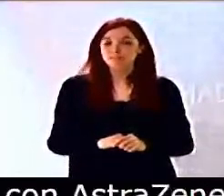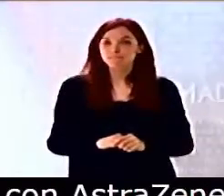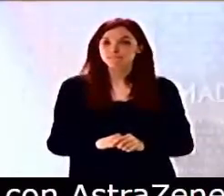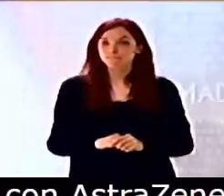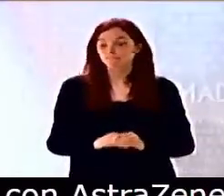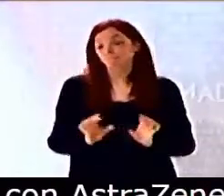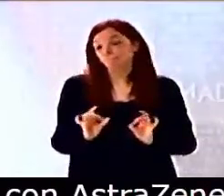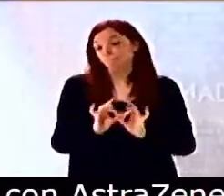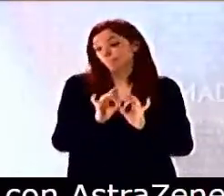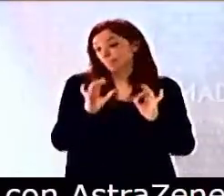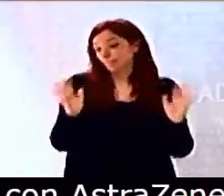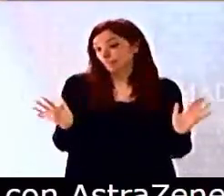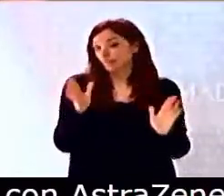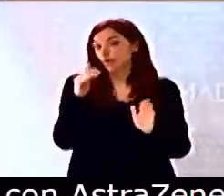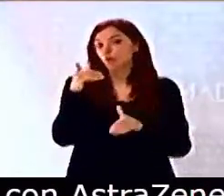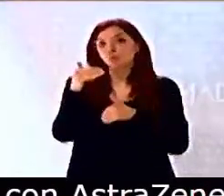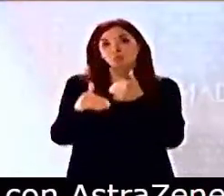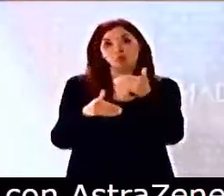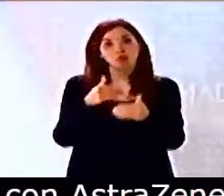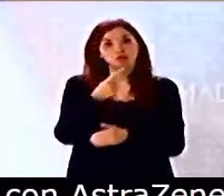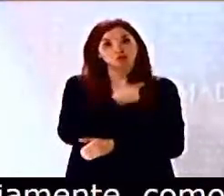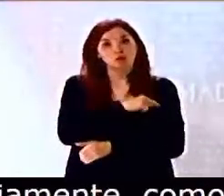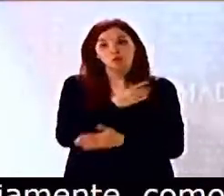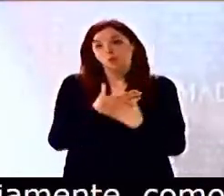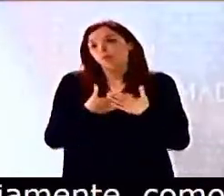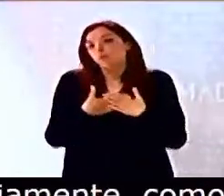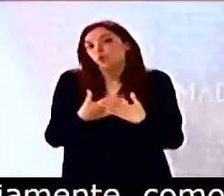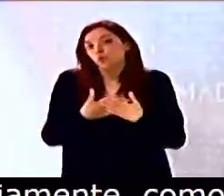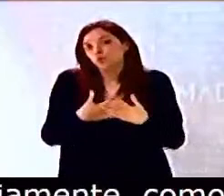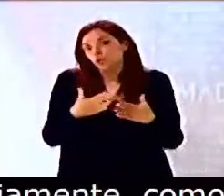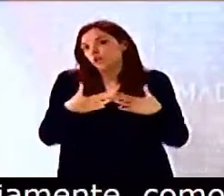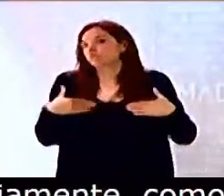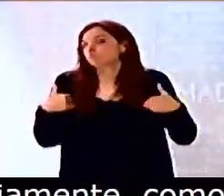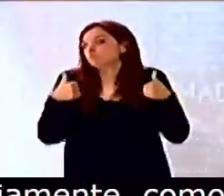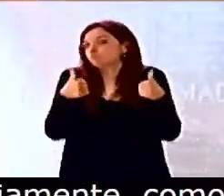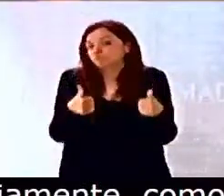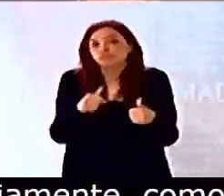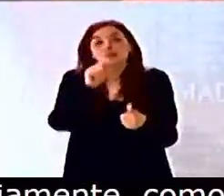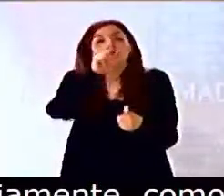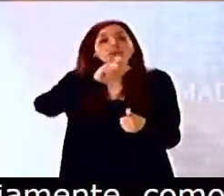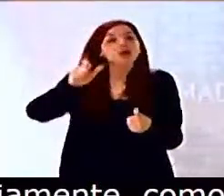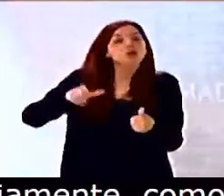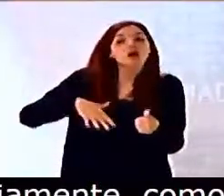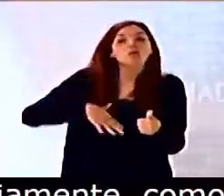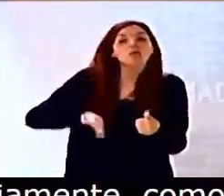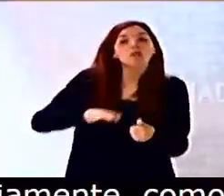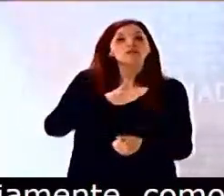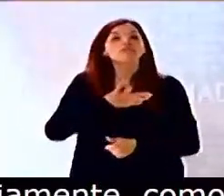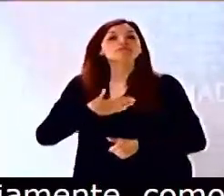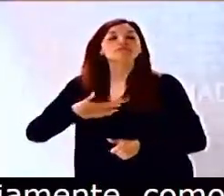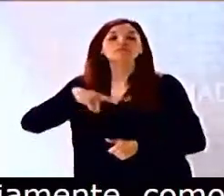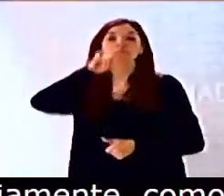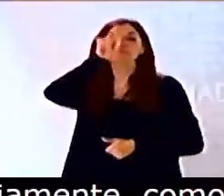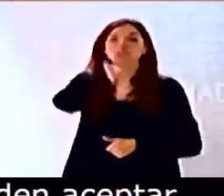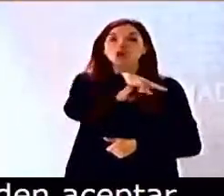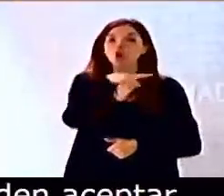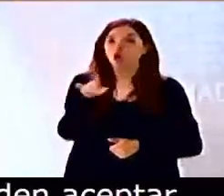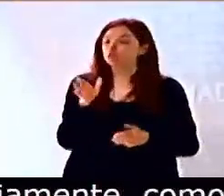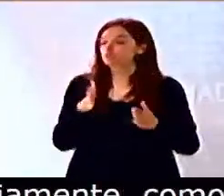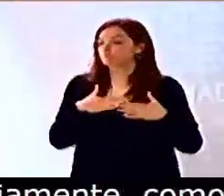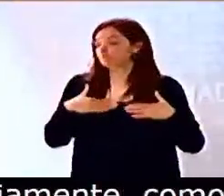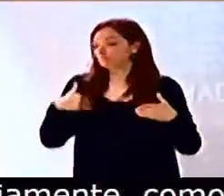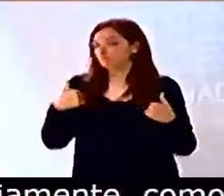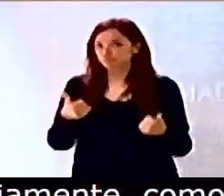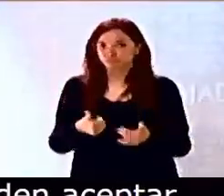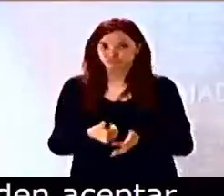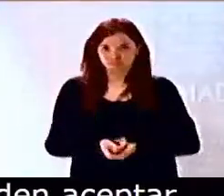Obviamente, como el proceso de vacunación es voluntario, las personas pueden aceptar vacunarse o no aceptar